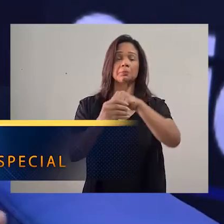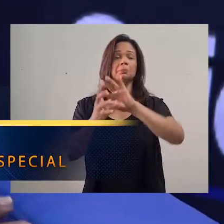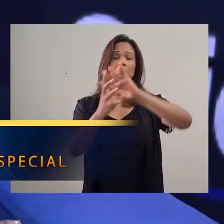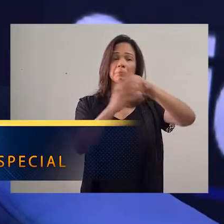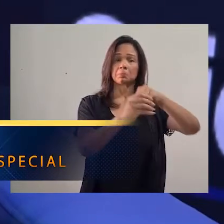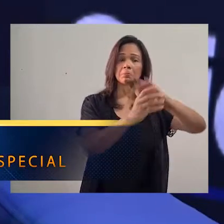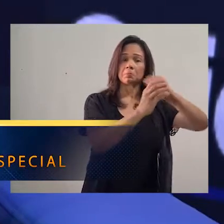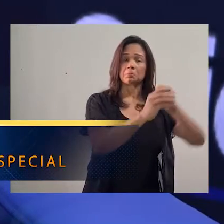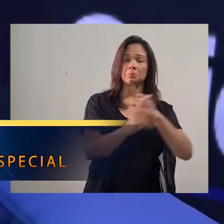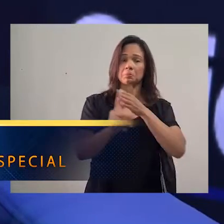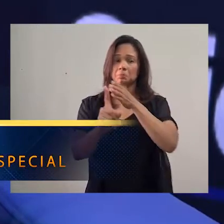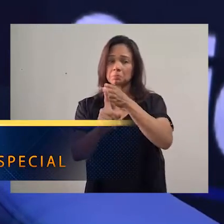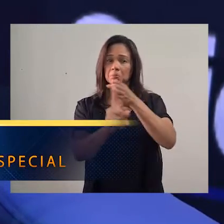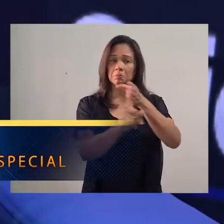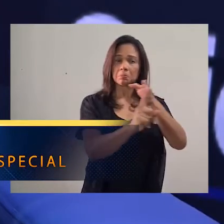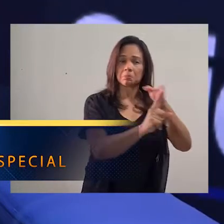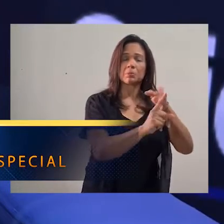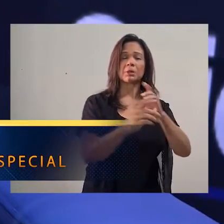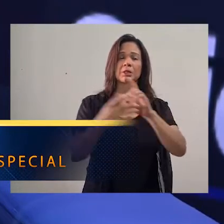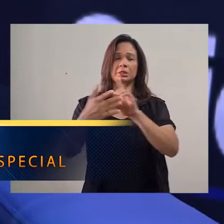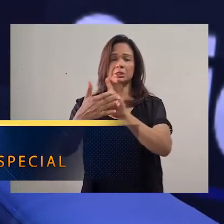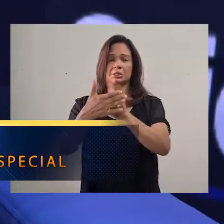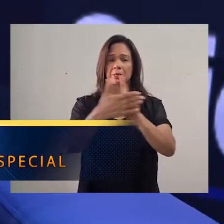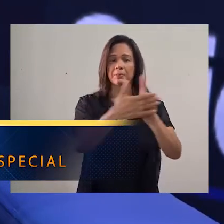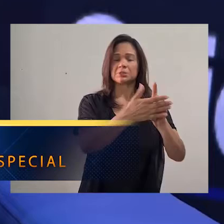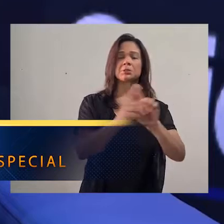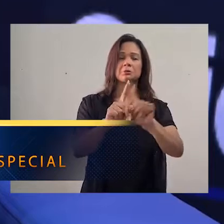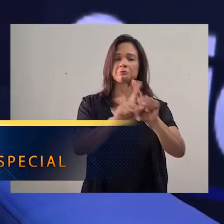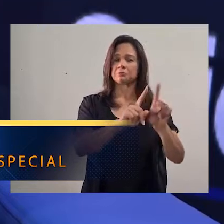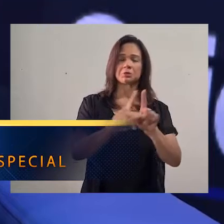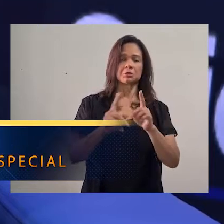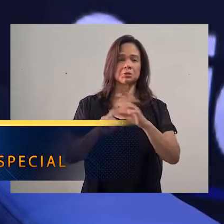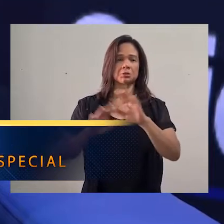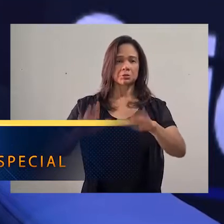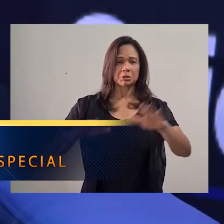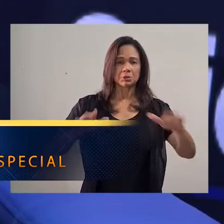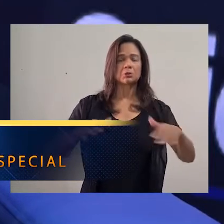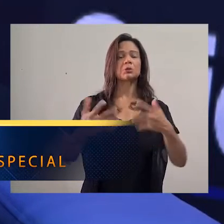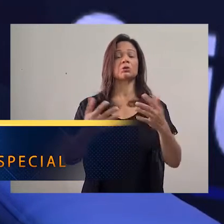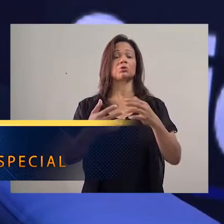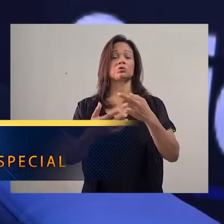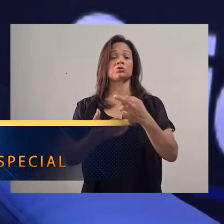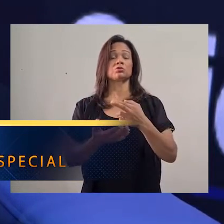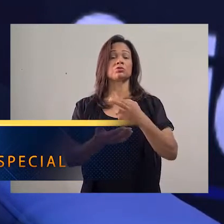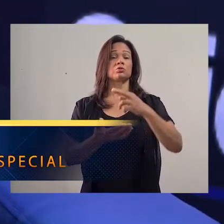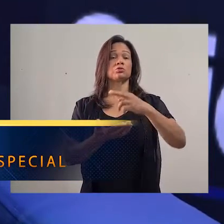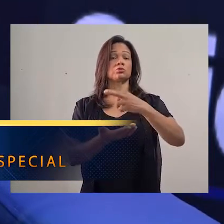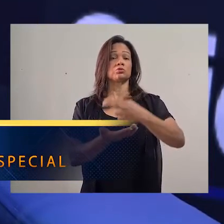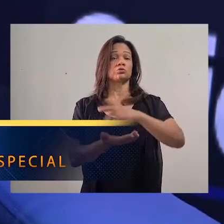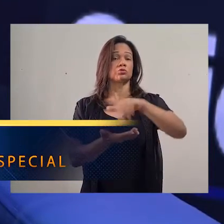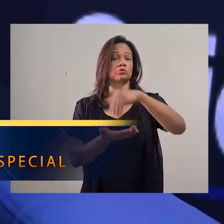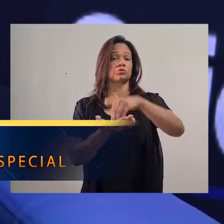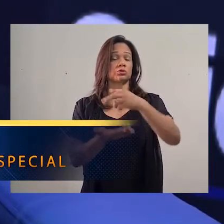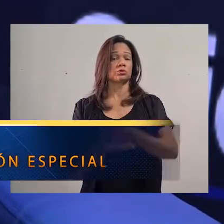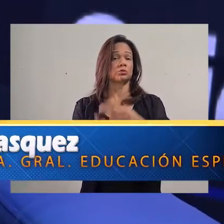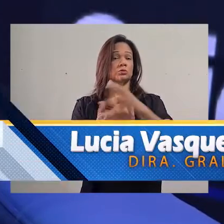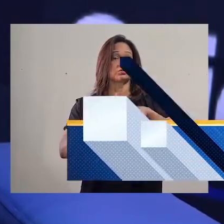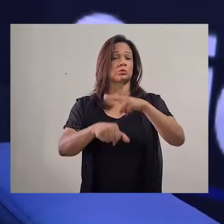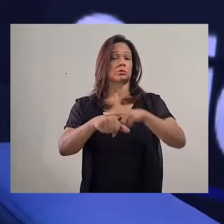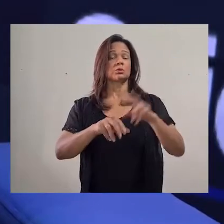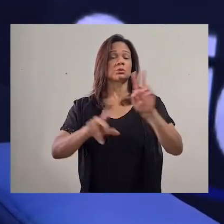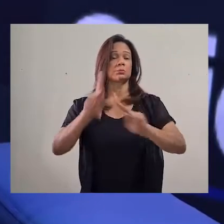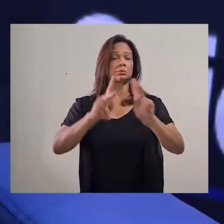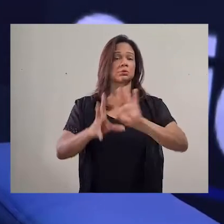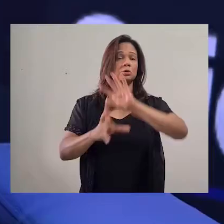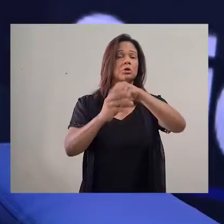equipos conformados de acuerdo a la discapacidad de cada uno de nuestros niños y un centro nacional de recursos para